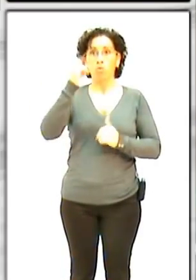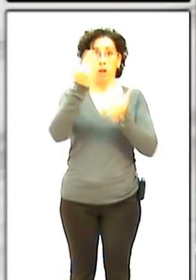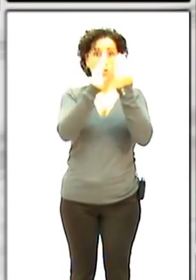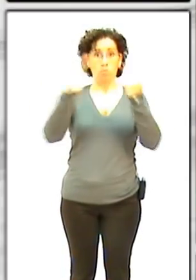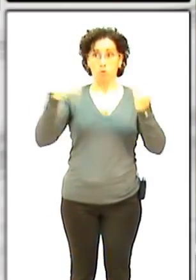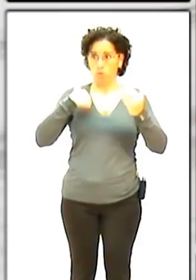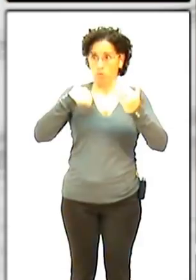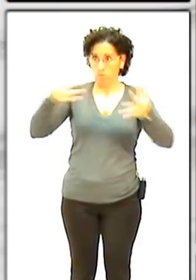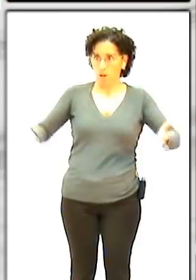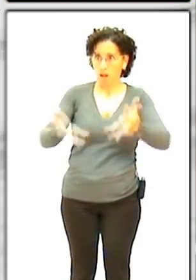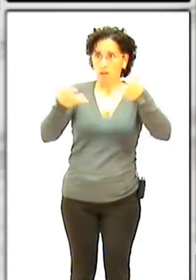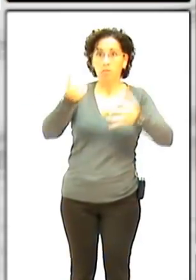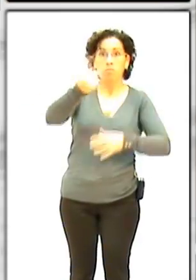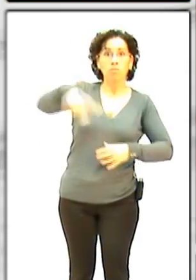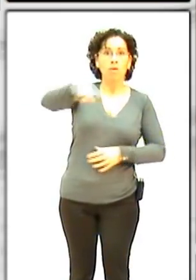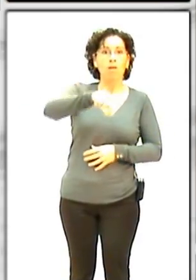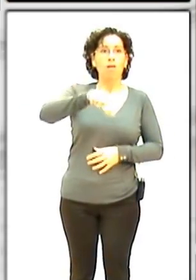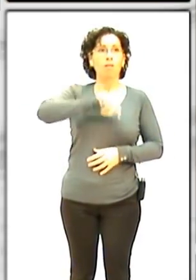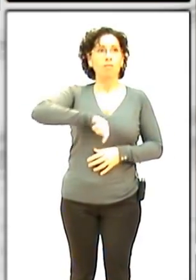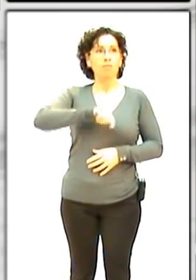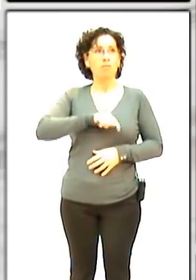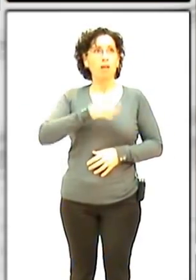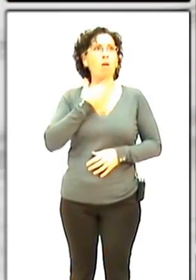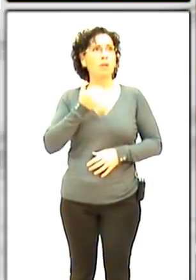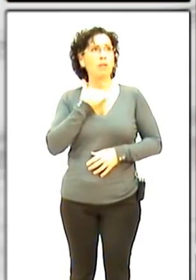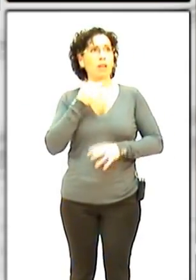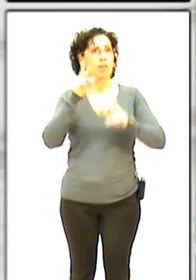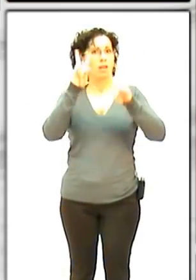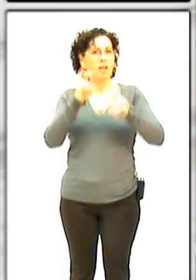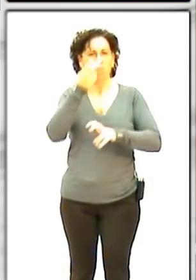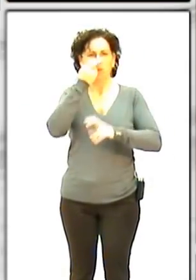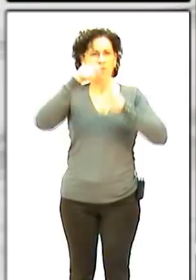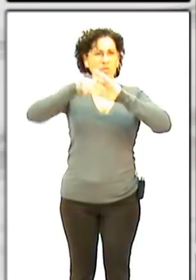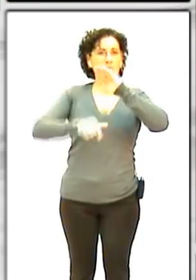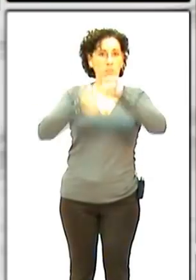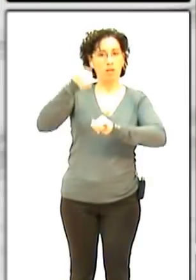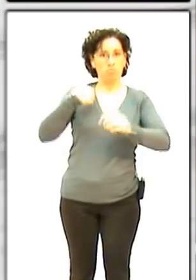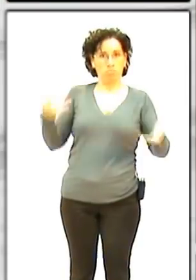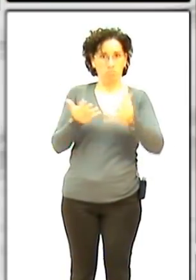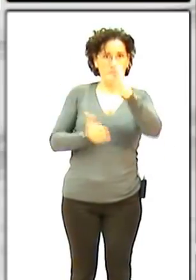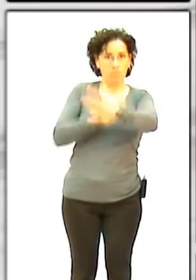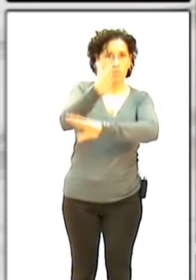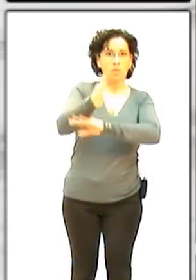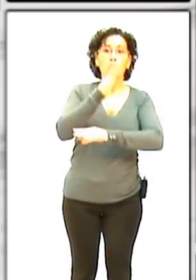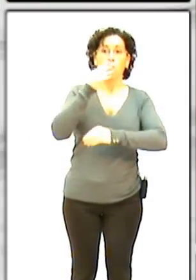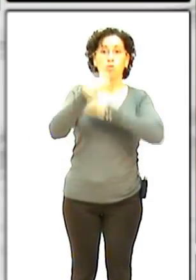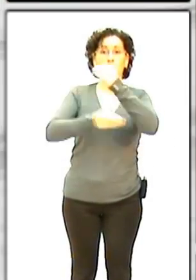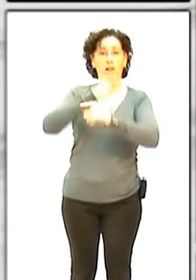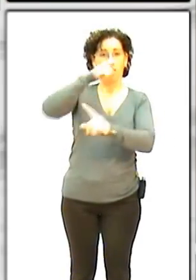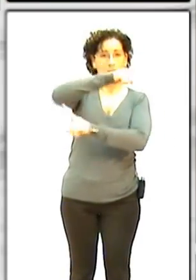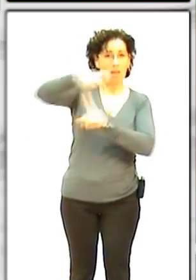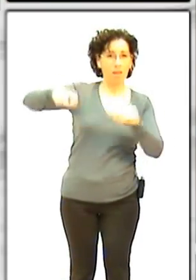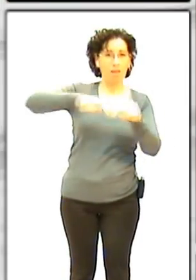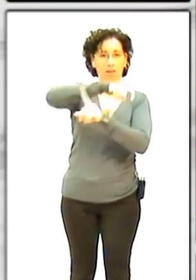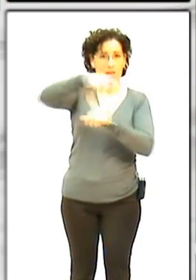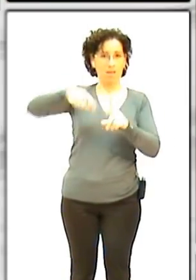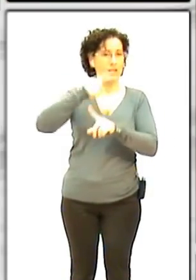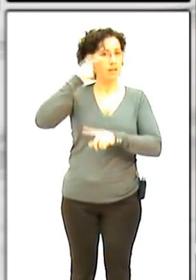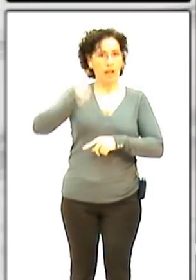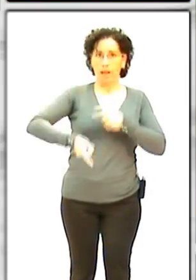que tenga ganas de meterse un poco en este mundo, que se celebra anualmente, en este